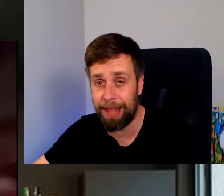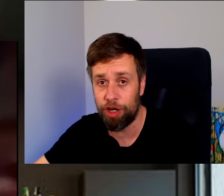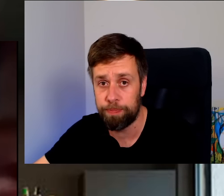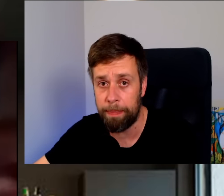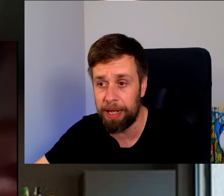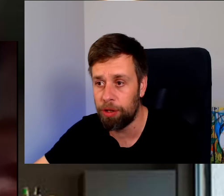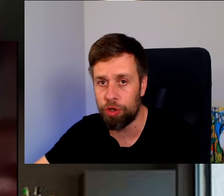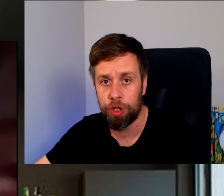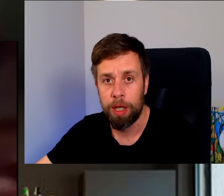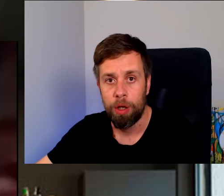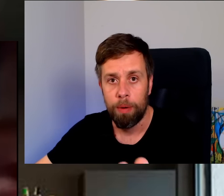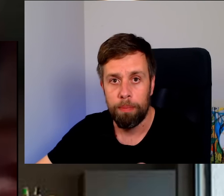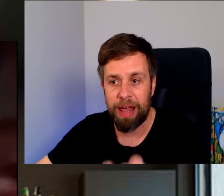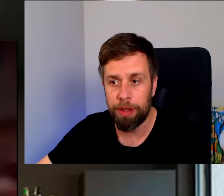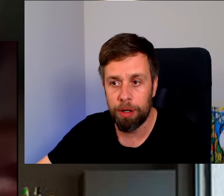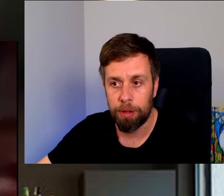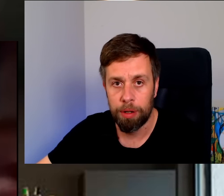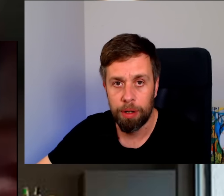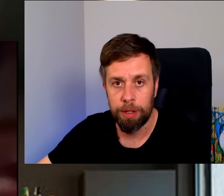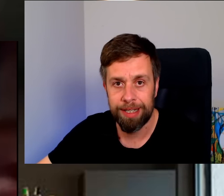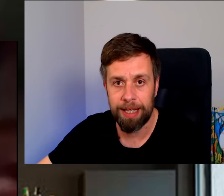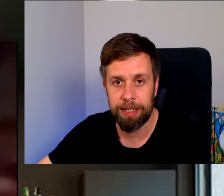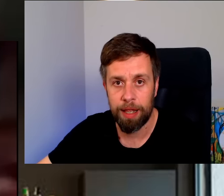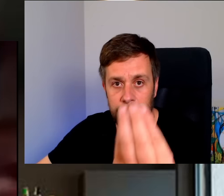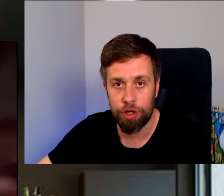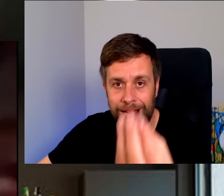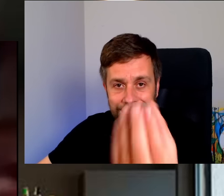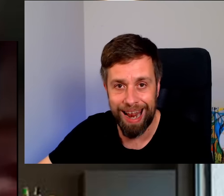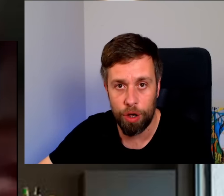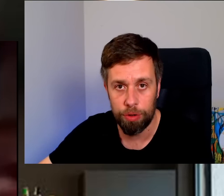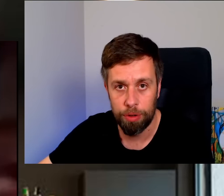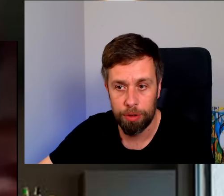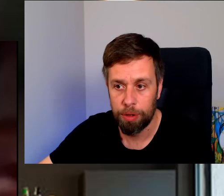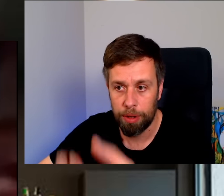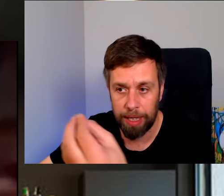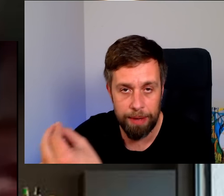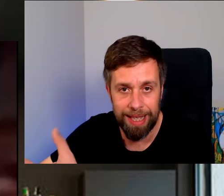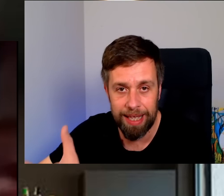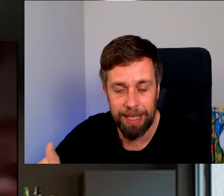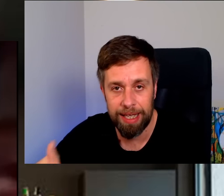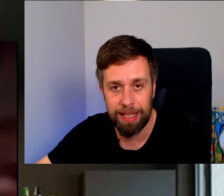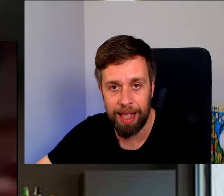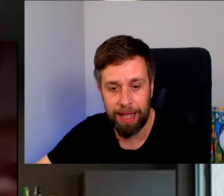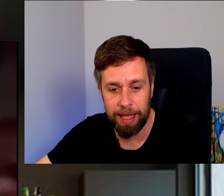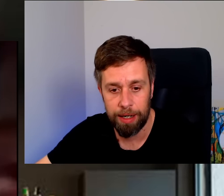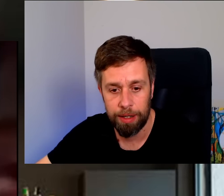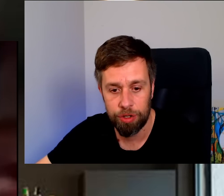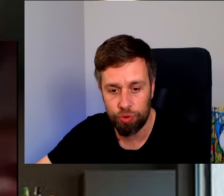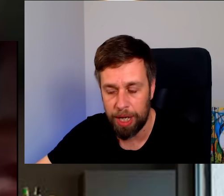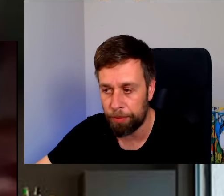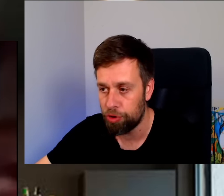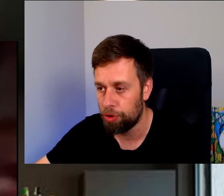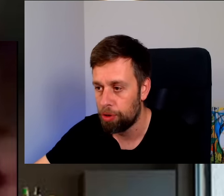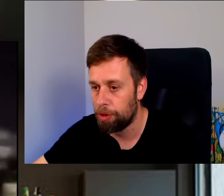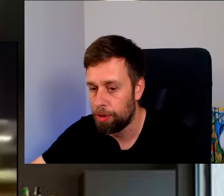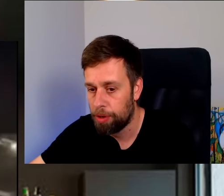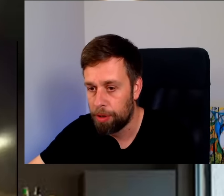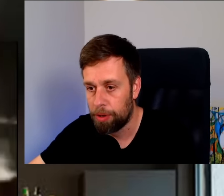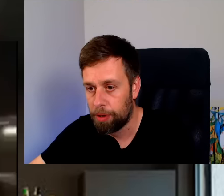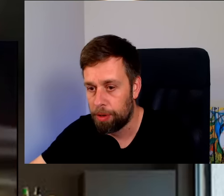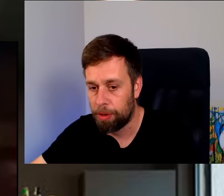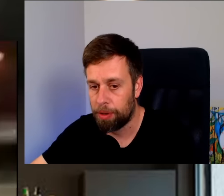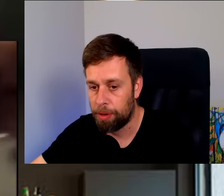burocracia los papelitos mazón Sánchez iros al que vaya allí Quien tenga que ir escuchamos el